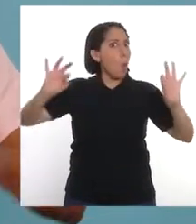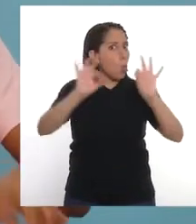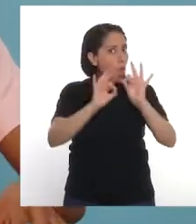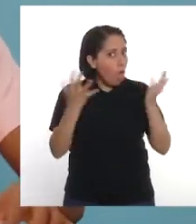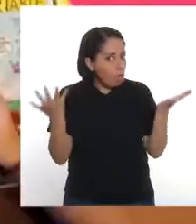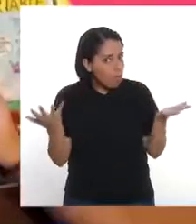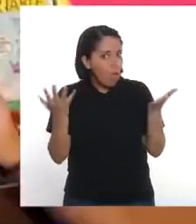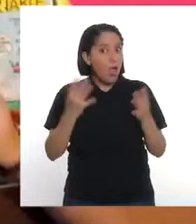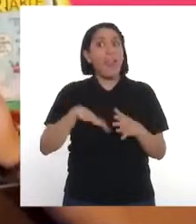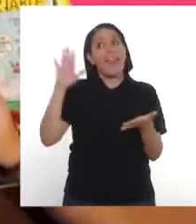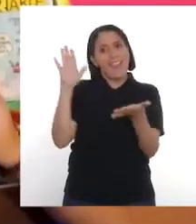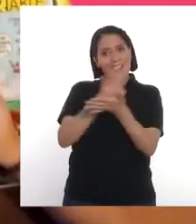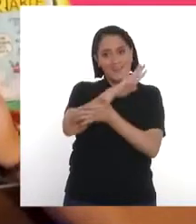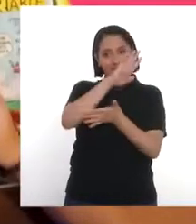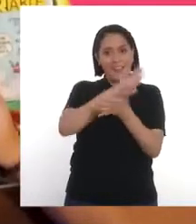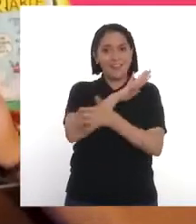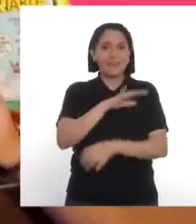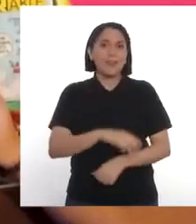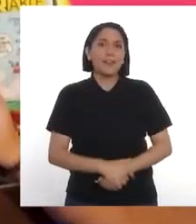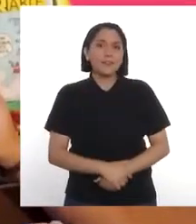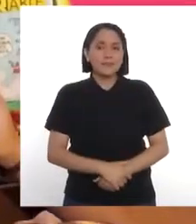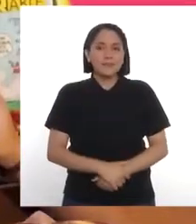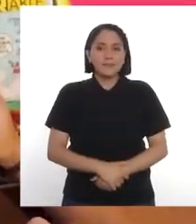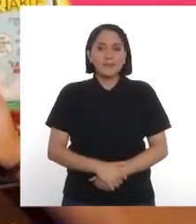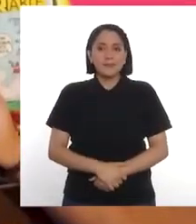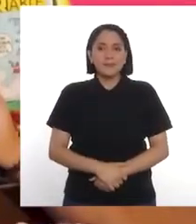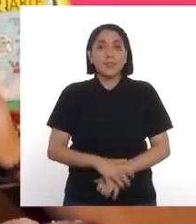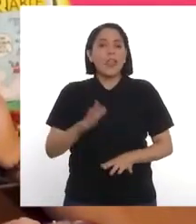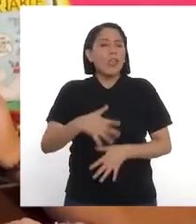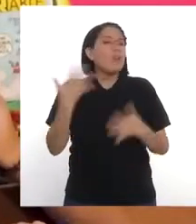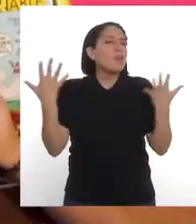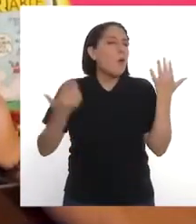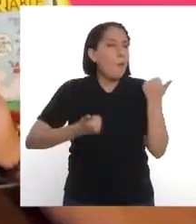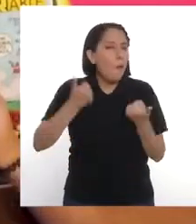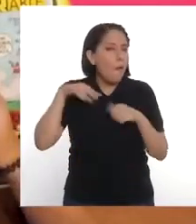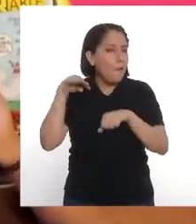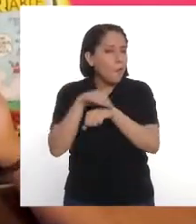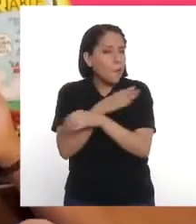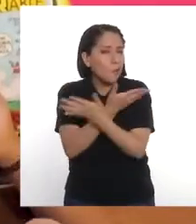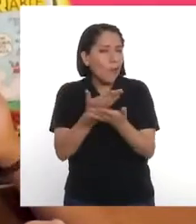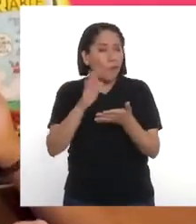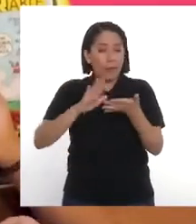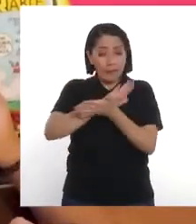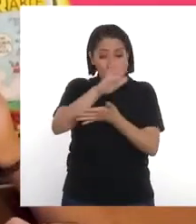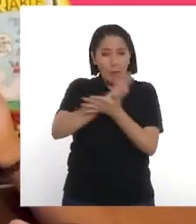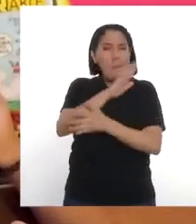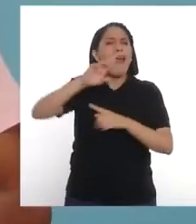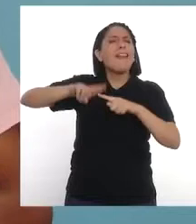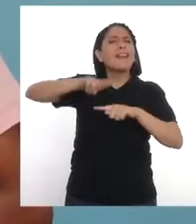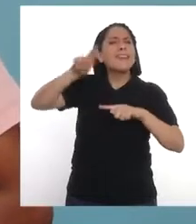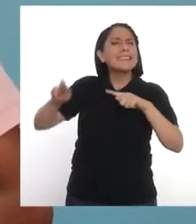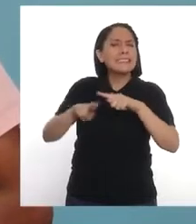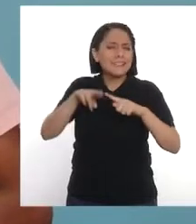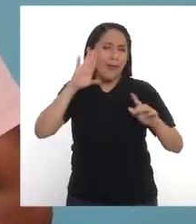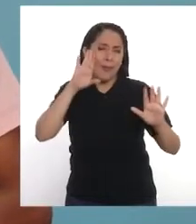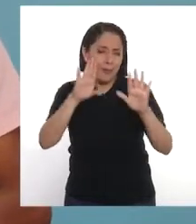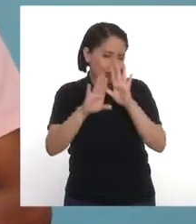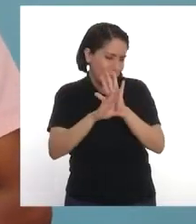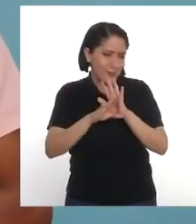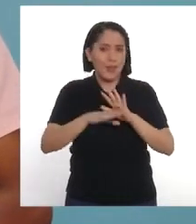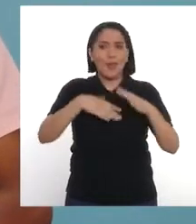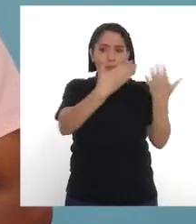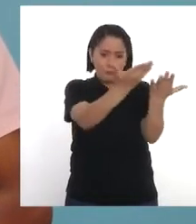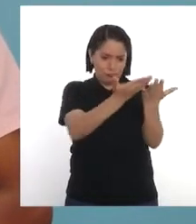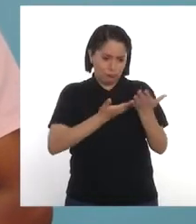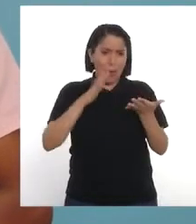dibujo, el papel. Y lo mejor es que este papel será reciclado. Por ejemplo, podemos